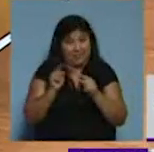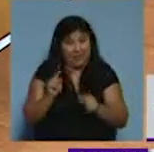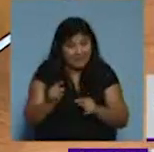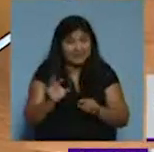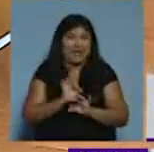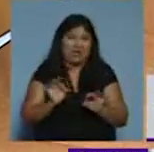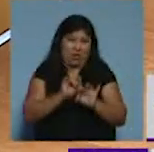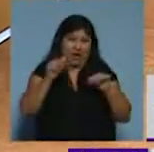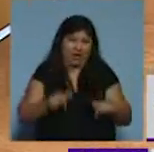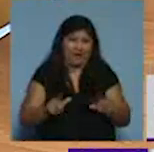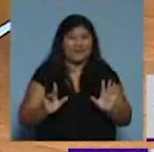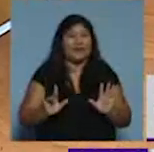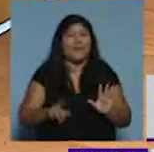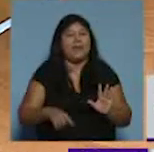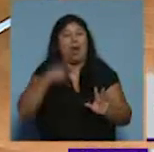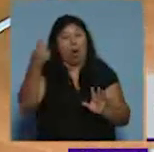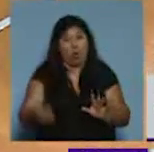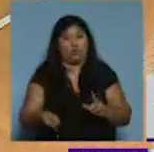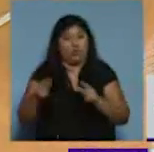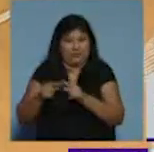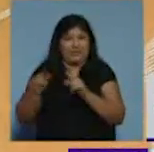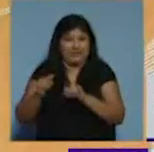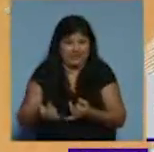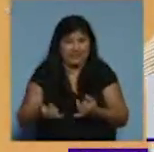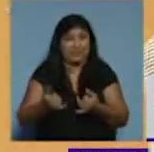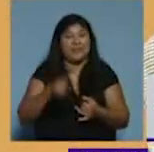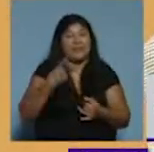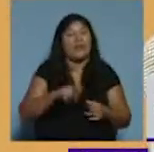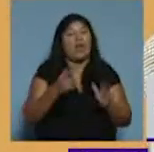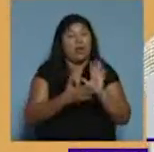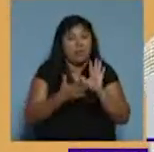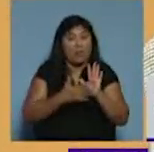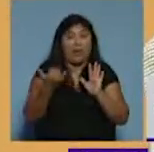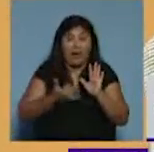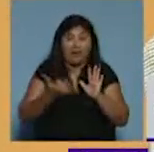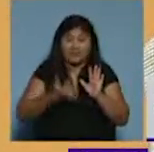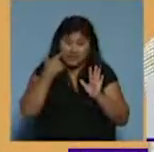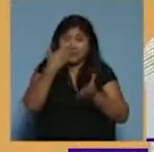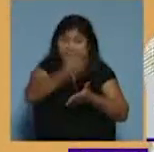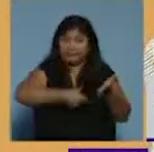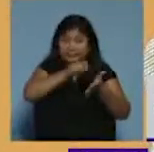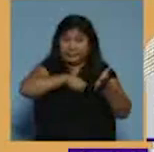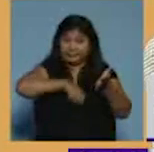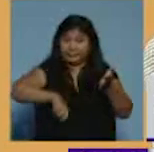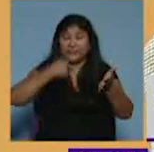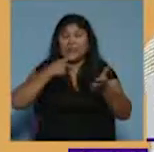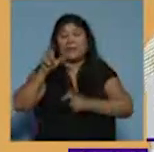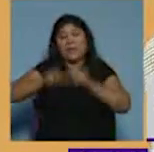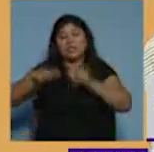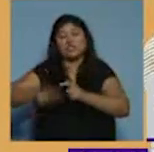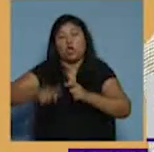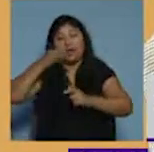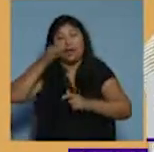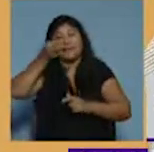ésta de todas maneras se ha podido determinar fehacientemente y así figura en el expediente han declarado varios testigos